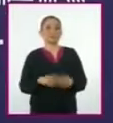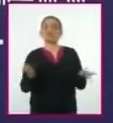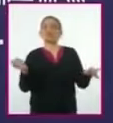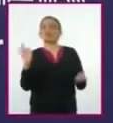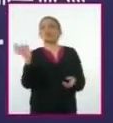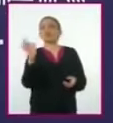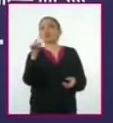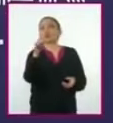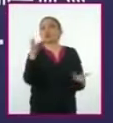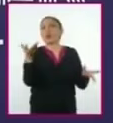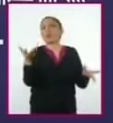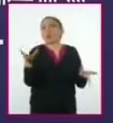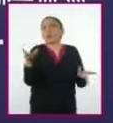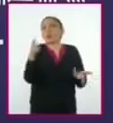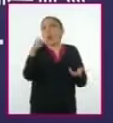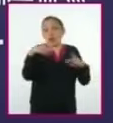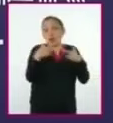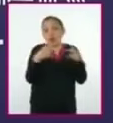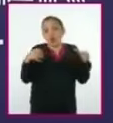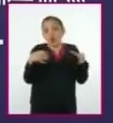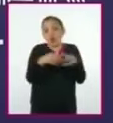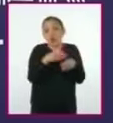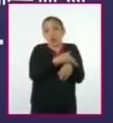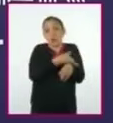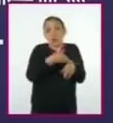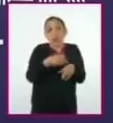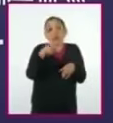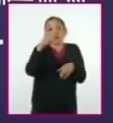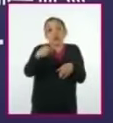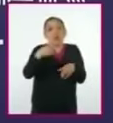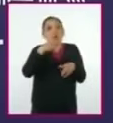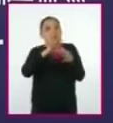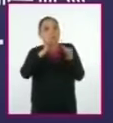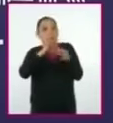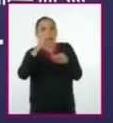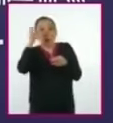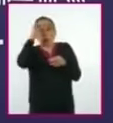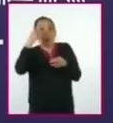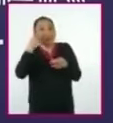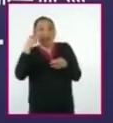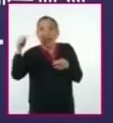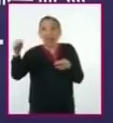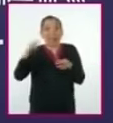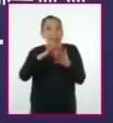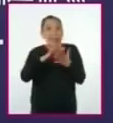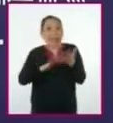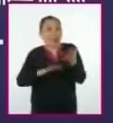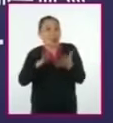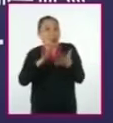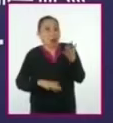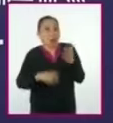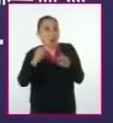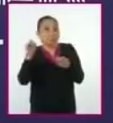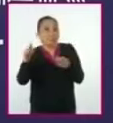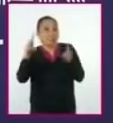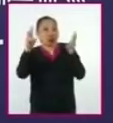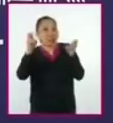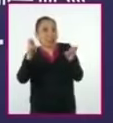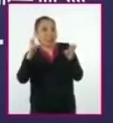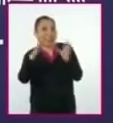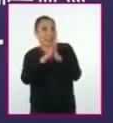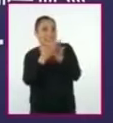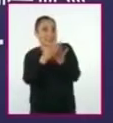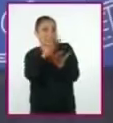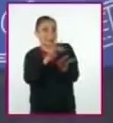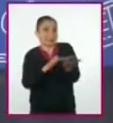si realizan alguna reunión familiar en la que compartan sus opiniones sobre la lectura de un mismo título de